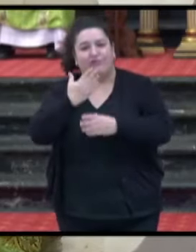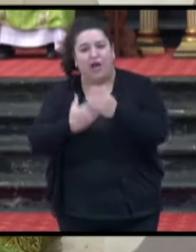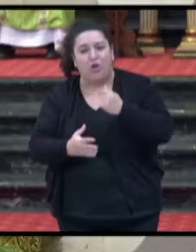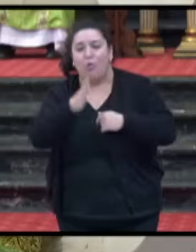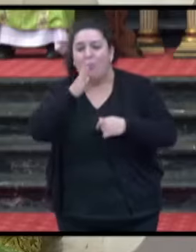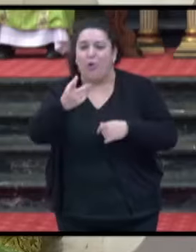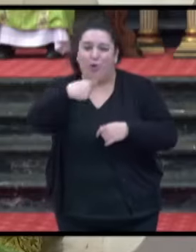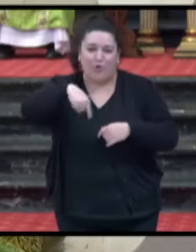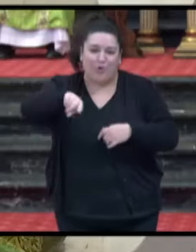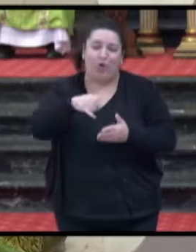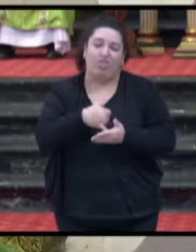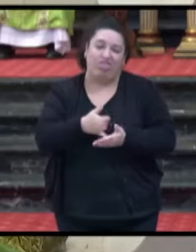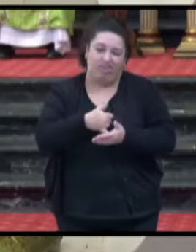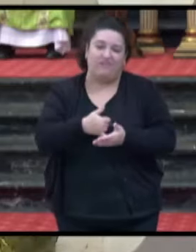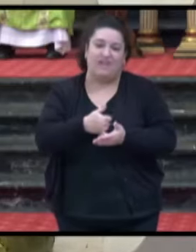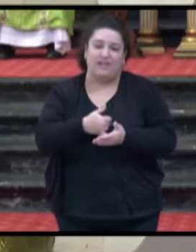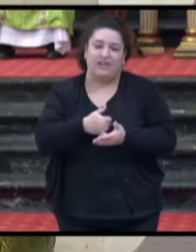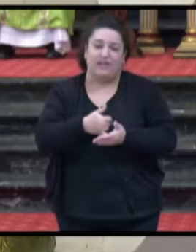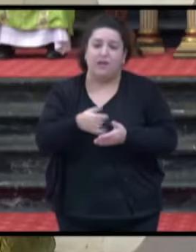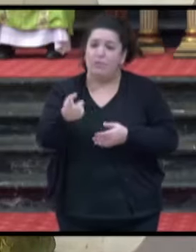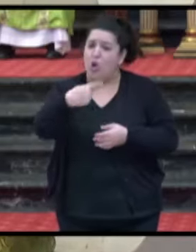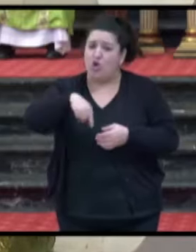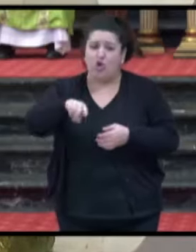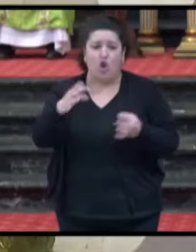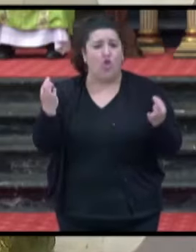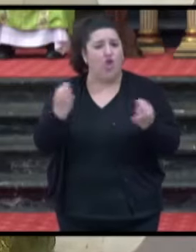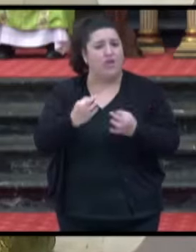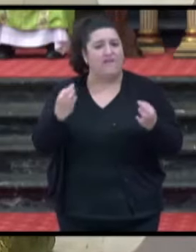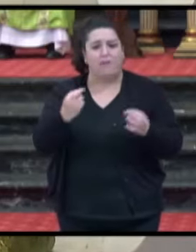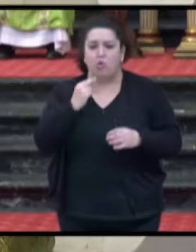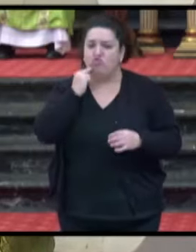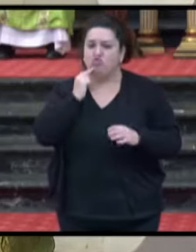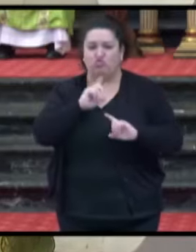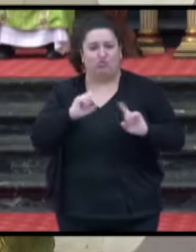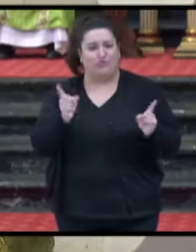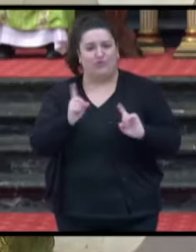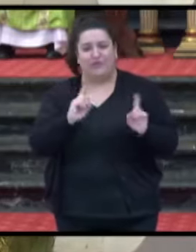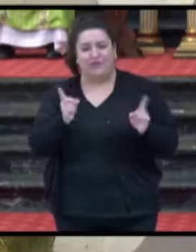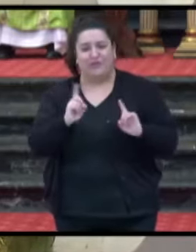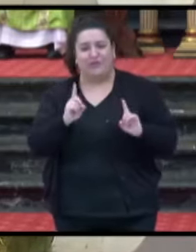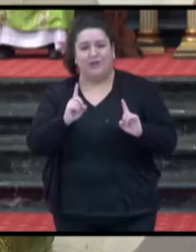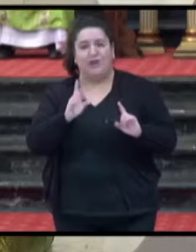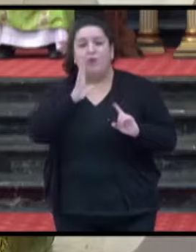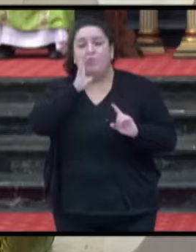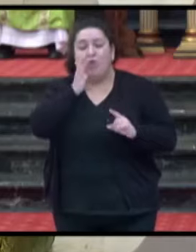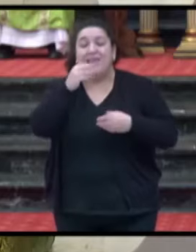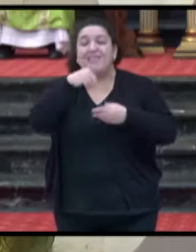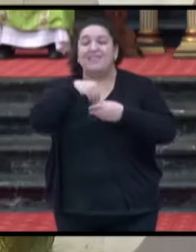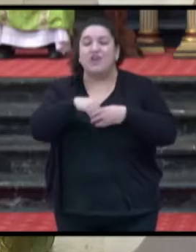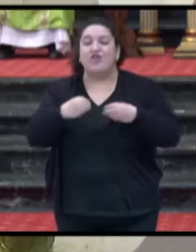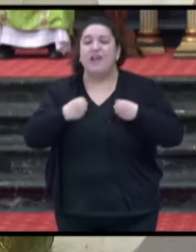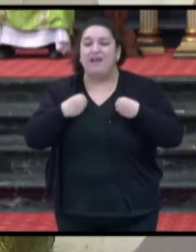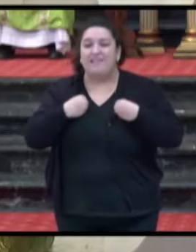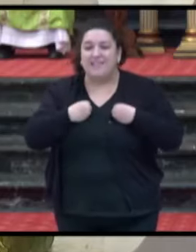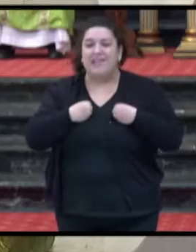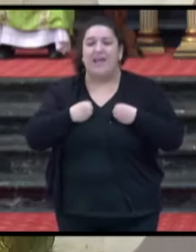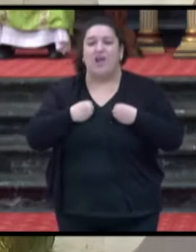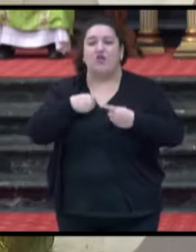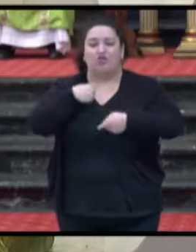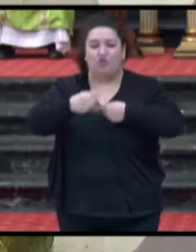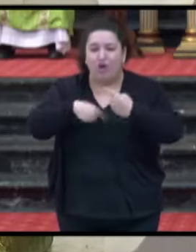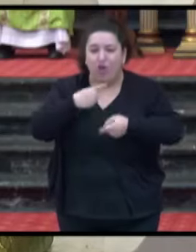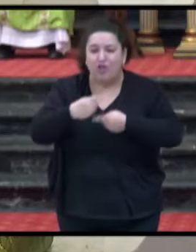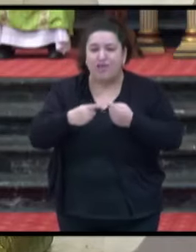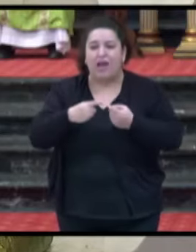débiles pero no nos debe asustar que en nuestra propia vida haya este combate permanente que